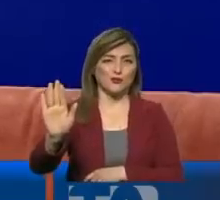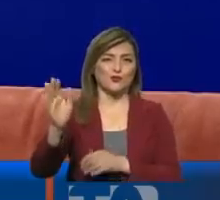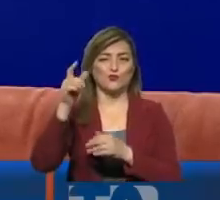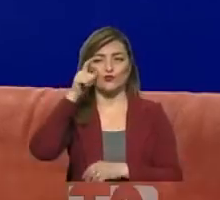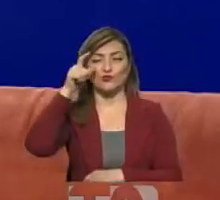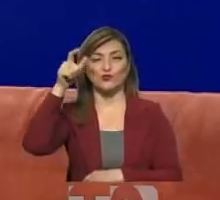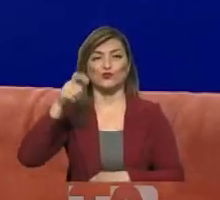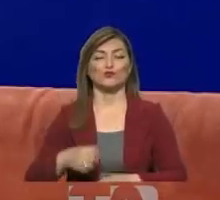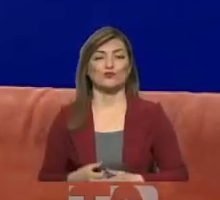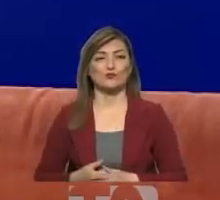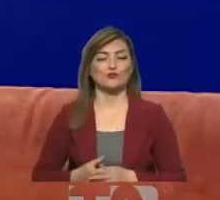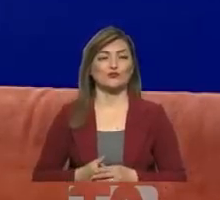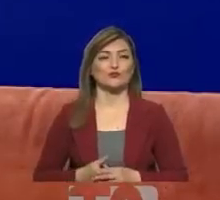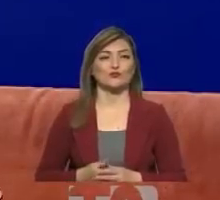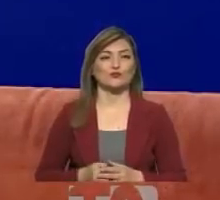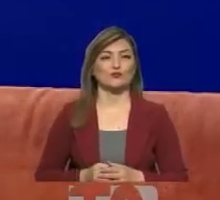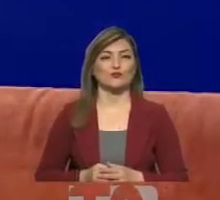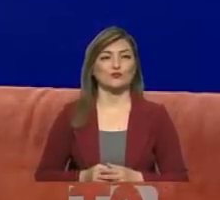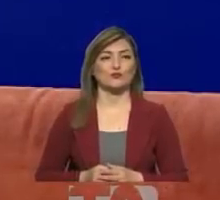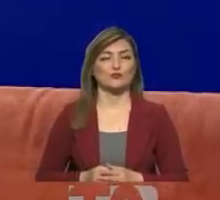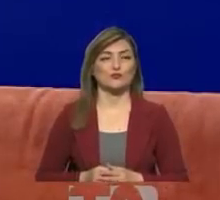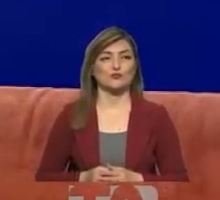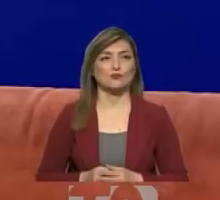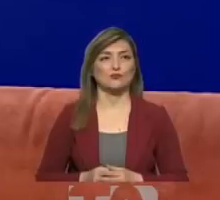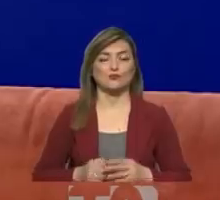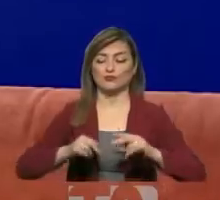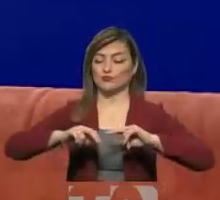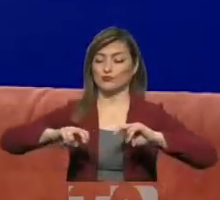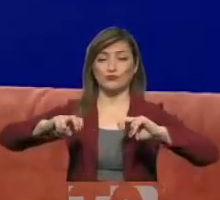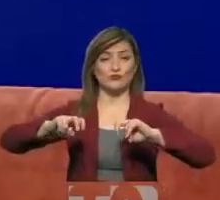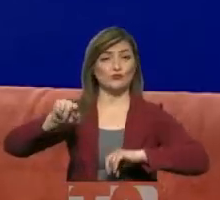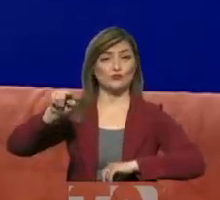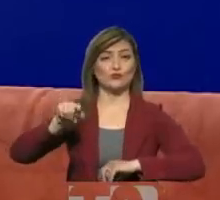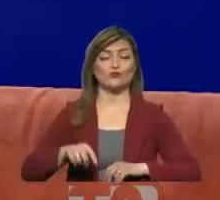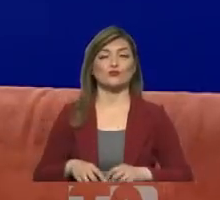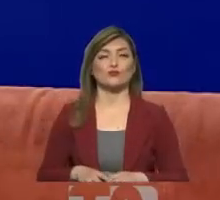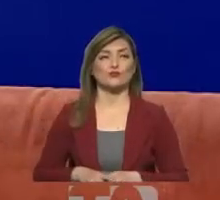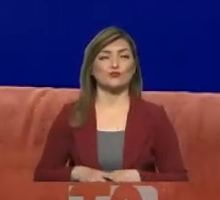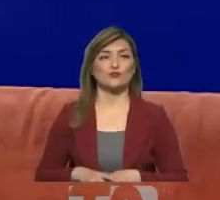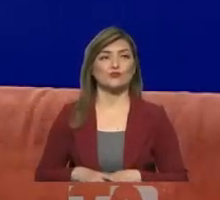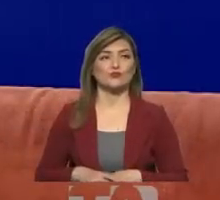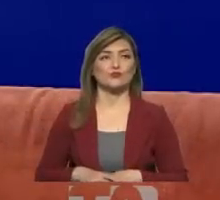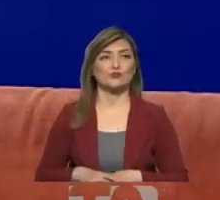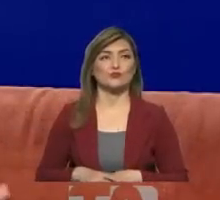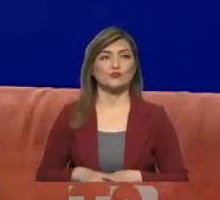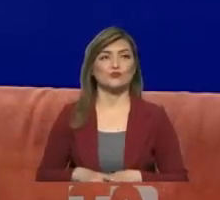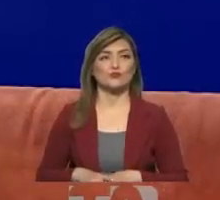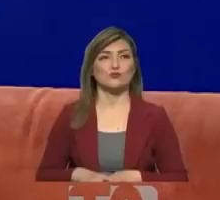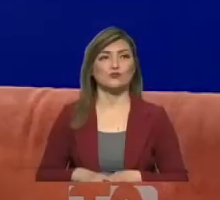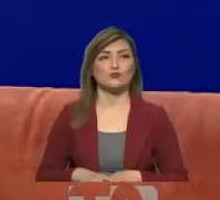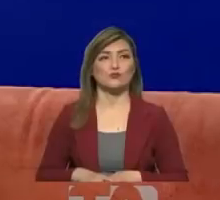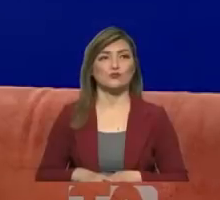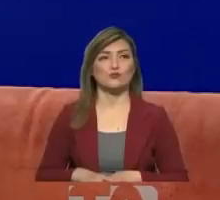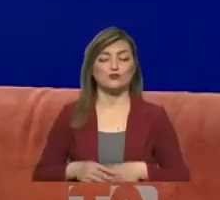caso. Serán ellos quienes, luego de las investigaciones que correspondan, tendrán que llevar a juicio, si es